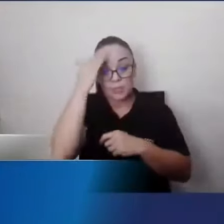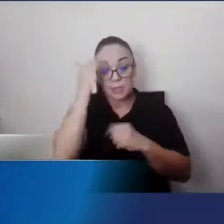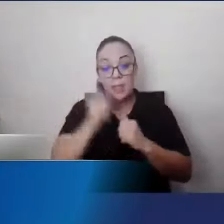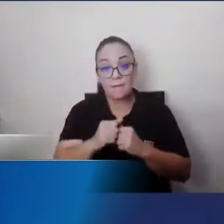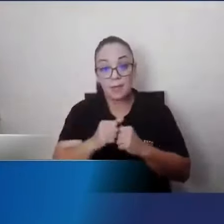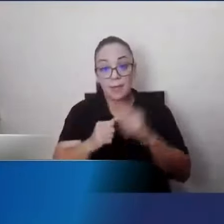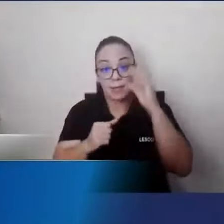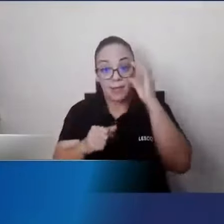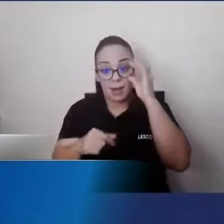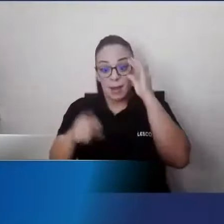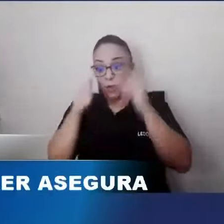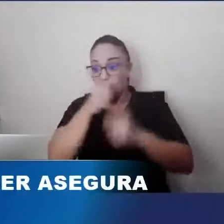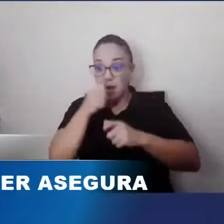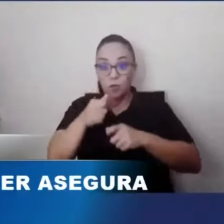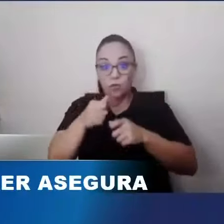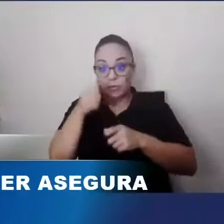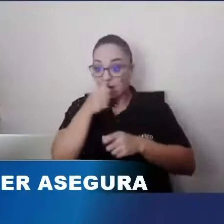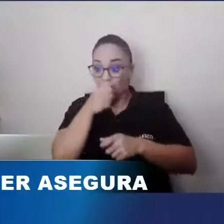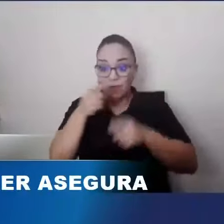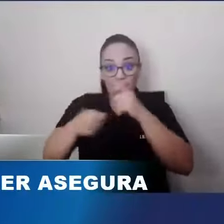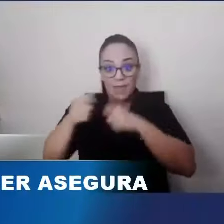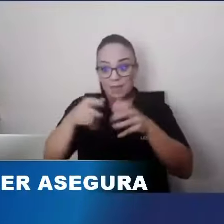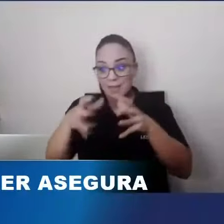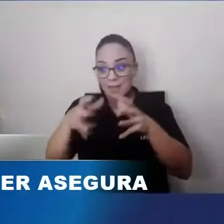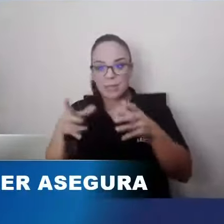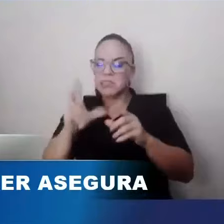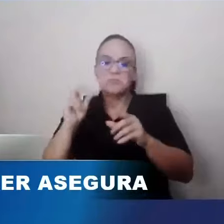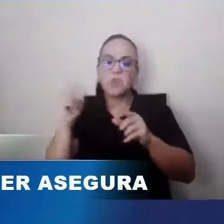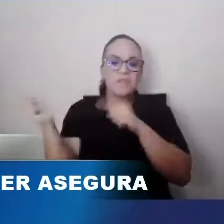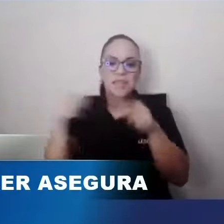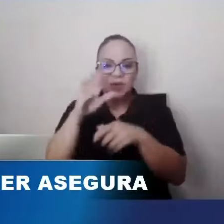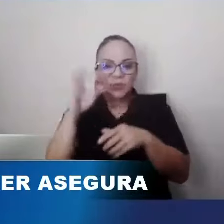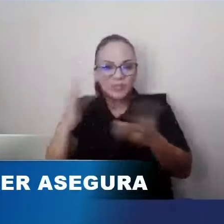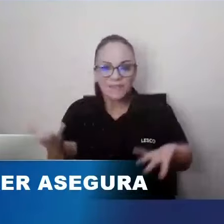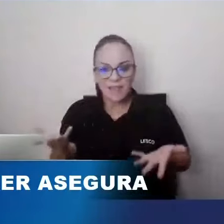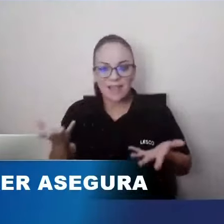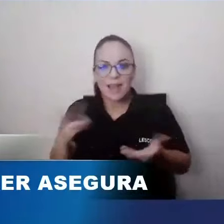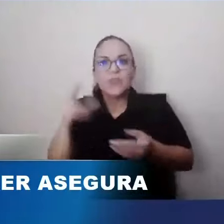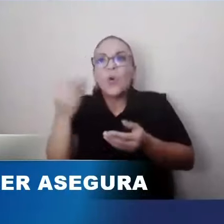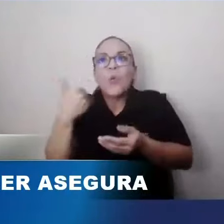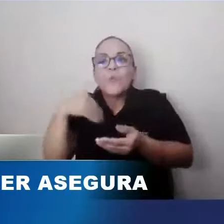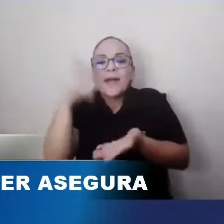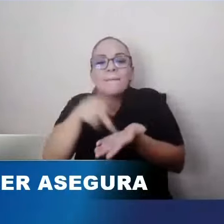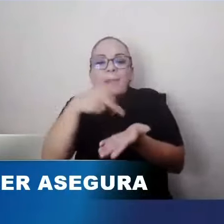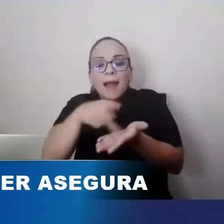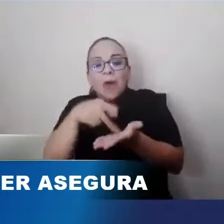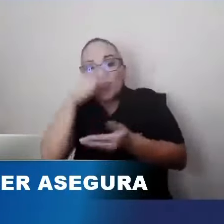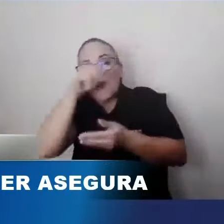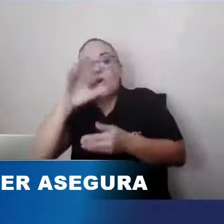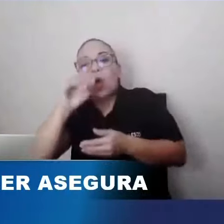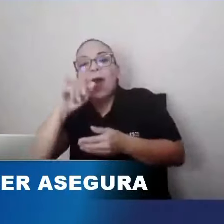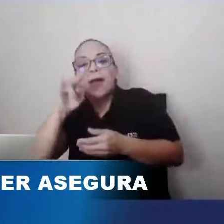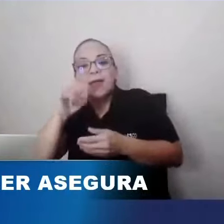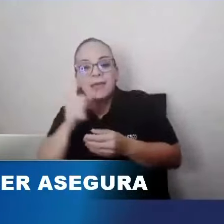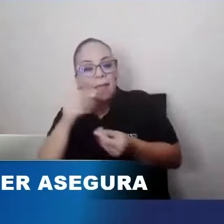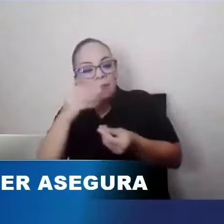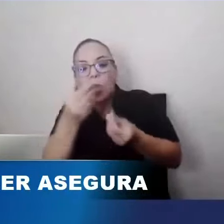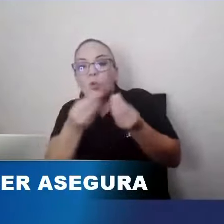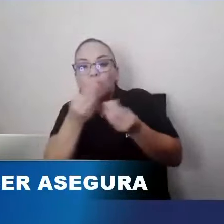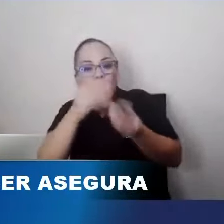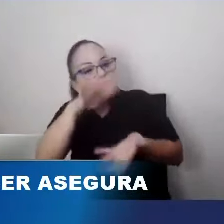hubieran venido a Costa Rica y no hubieran pagado con cocaína en especie lo que llevó